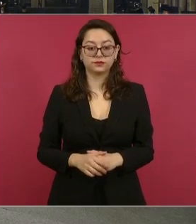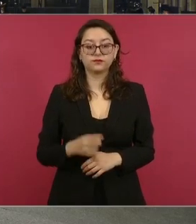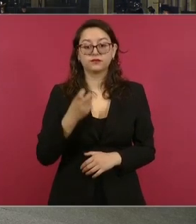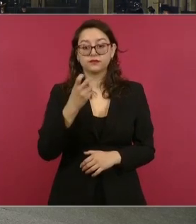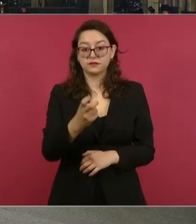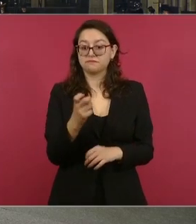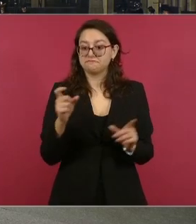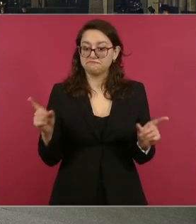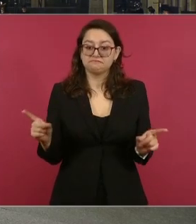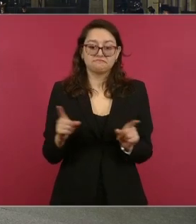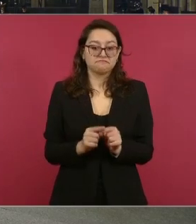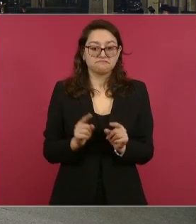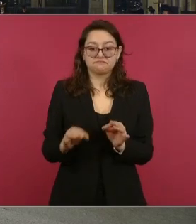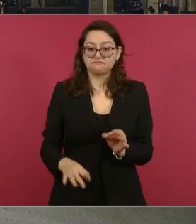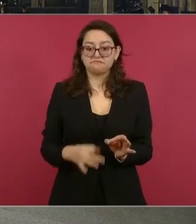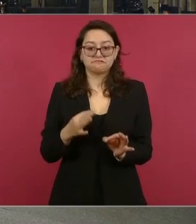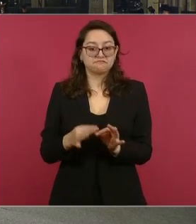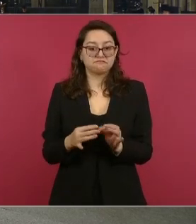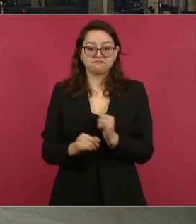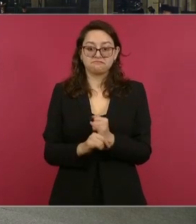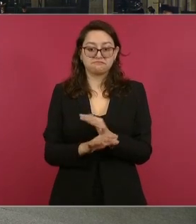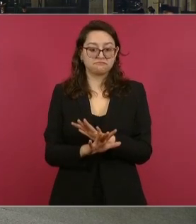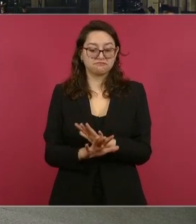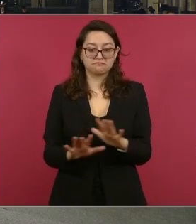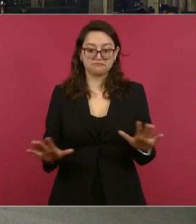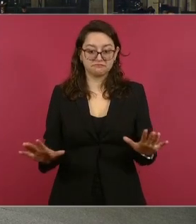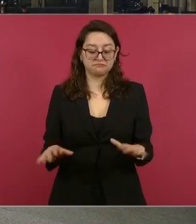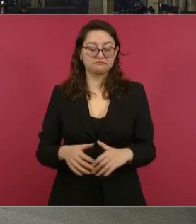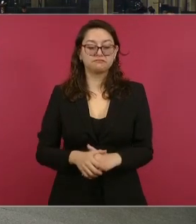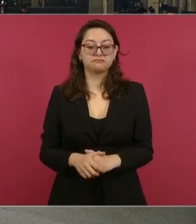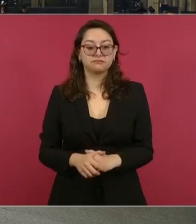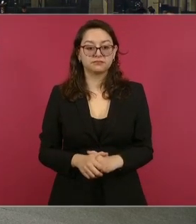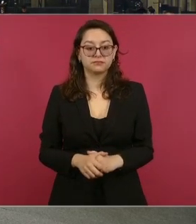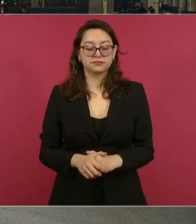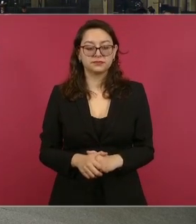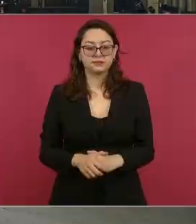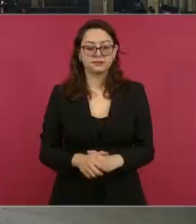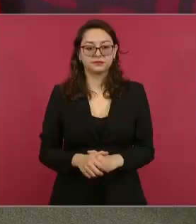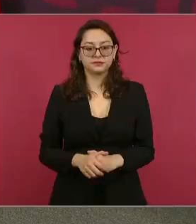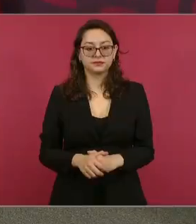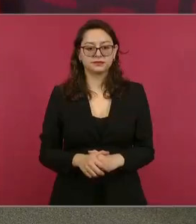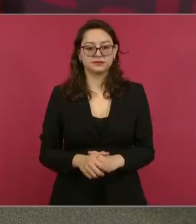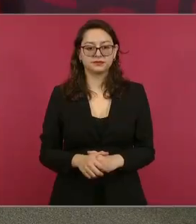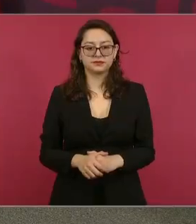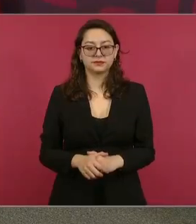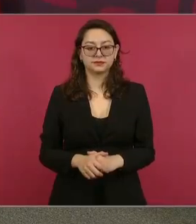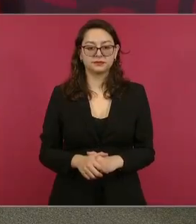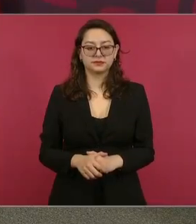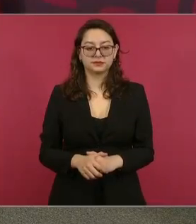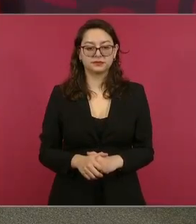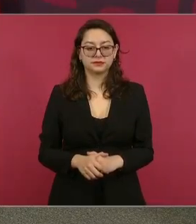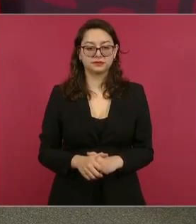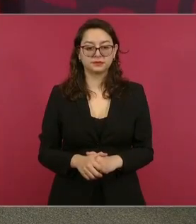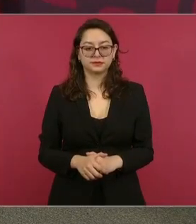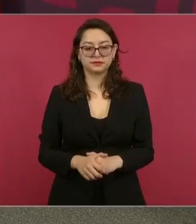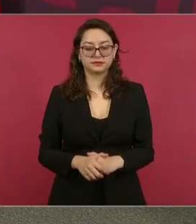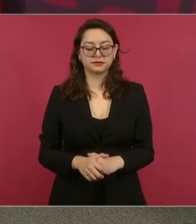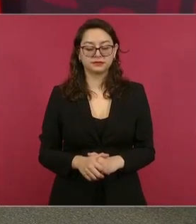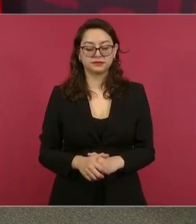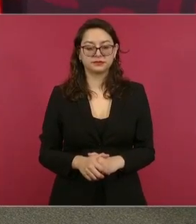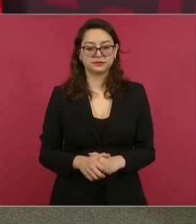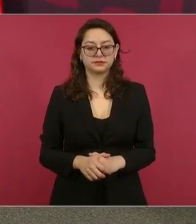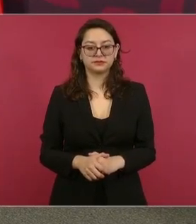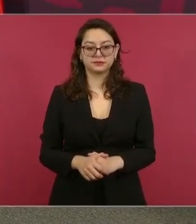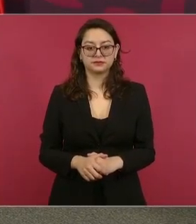es lo que tenemos el día de hoy, señor presidente, que informarle sobre lo que se realiza aquí